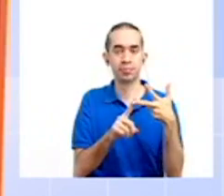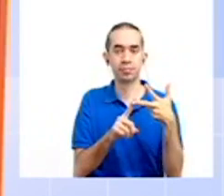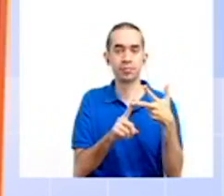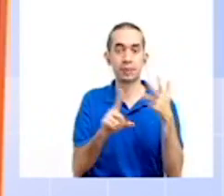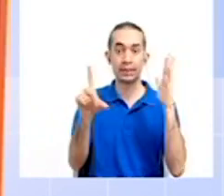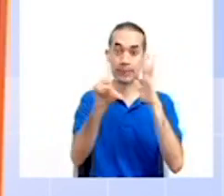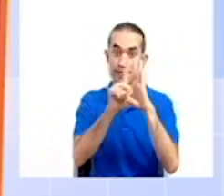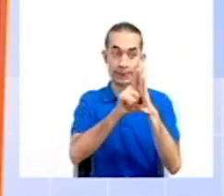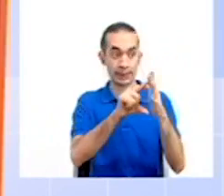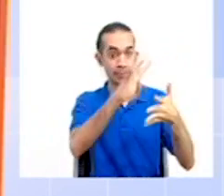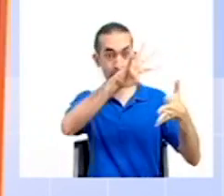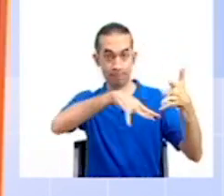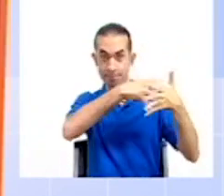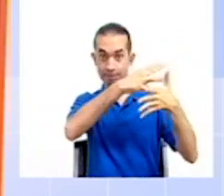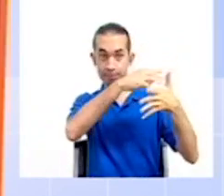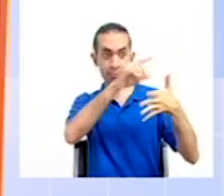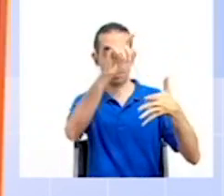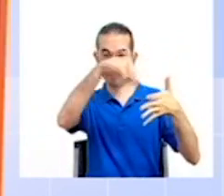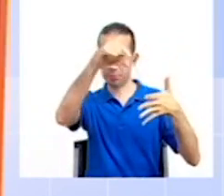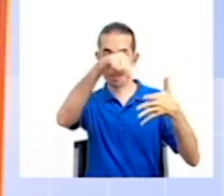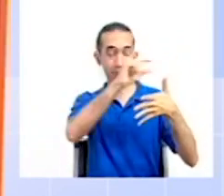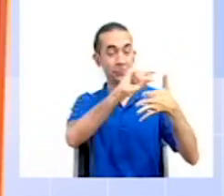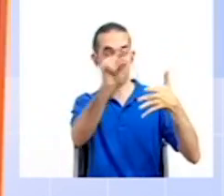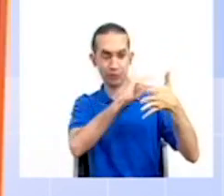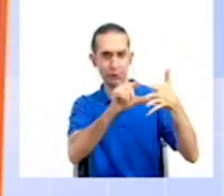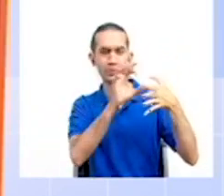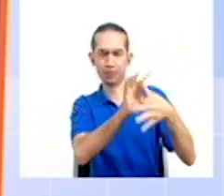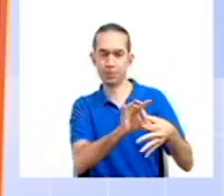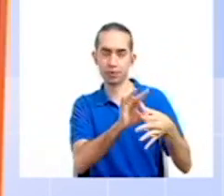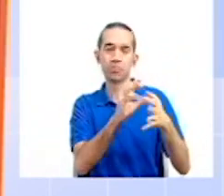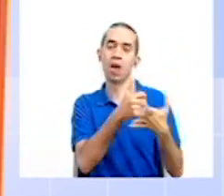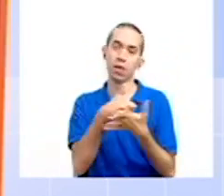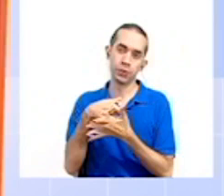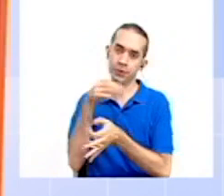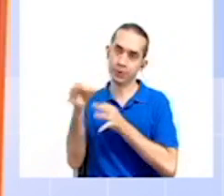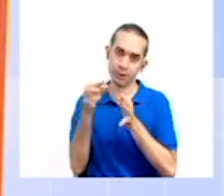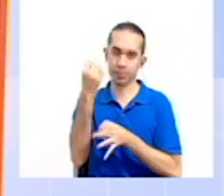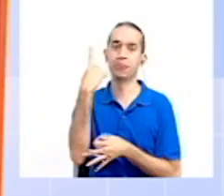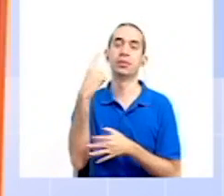leyes periódicas? Porque nos van a ayudar con las características que vamos a explicar.